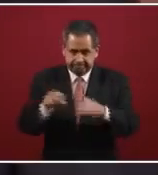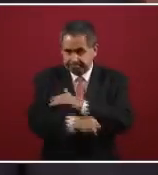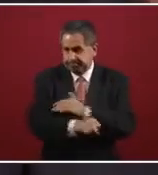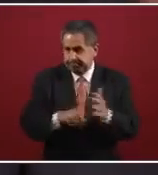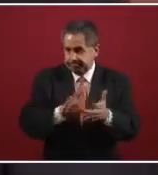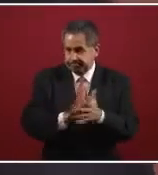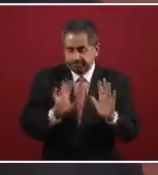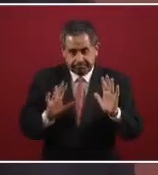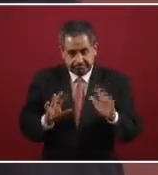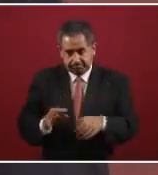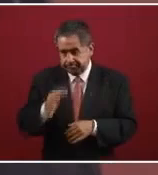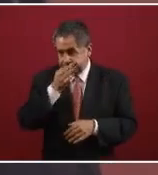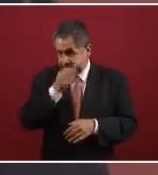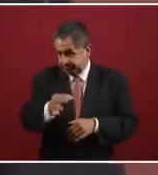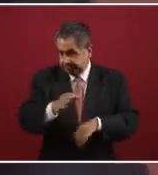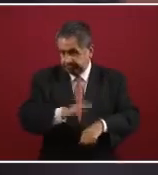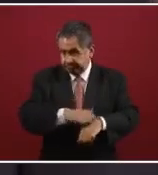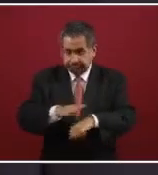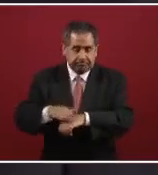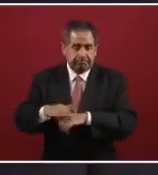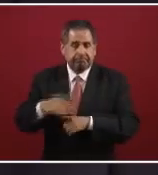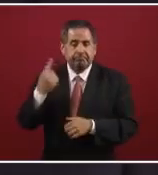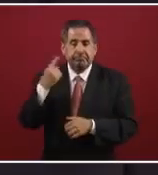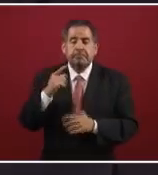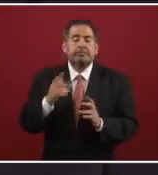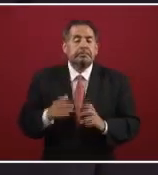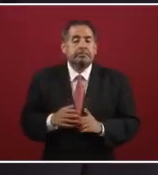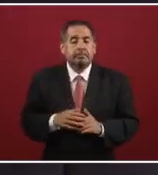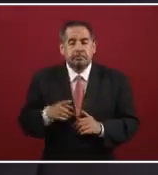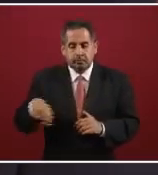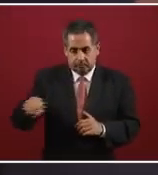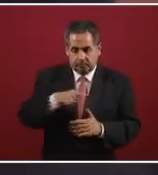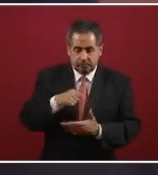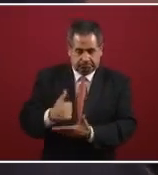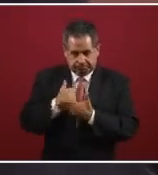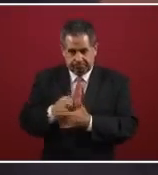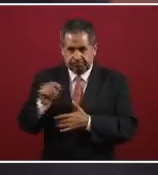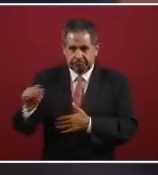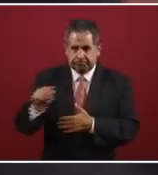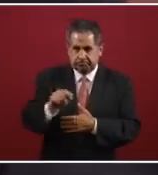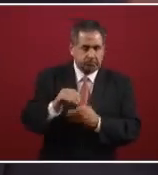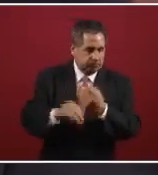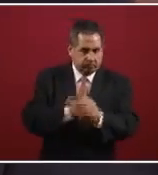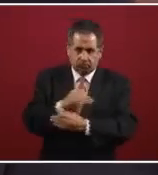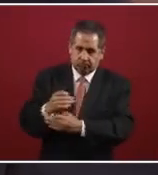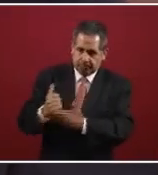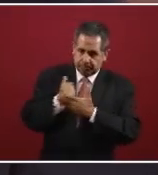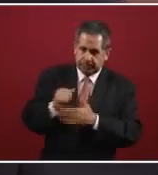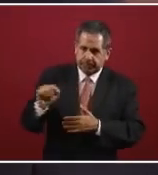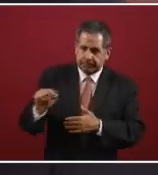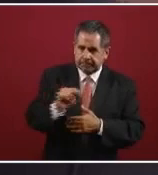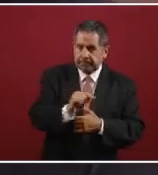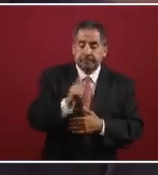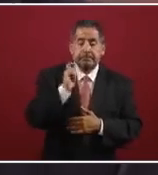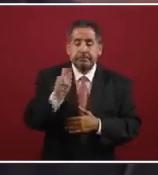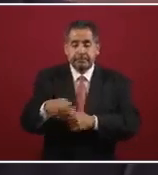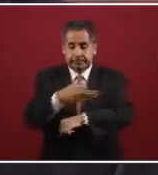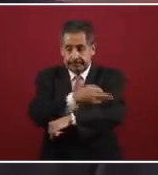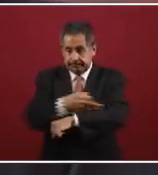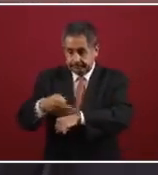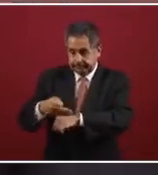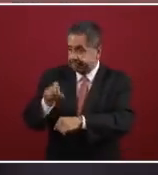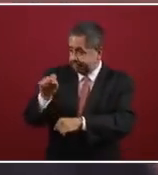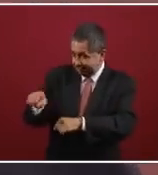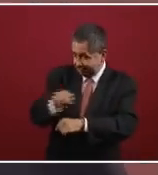digo para que nos ayuden todos que en la familia